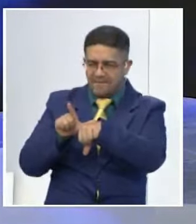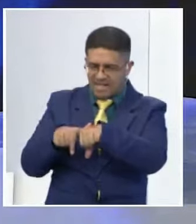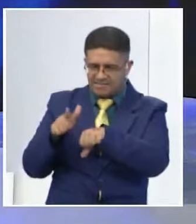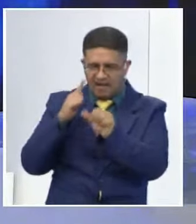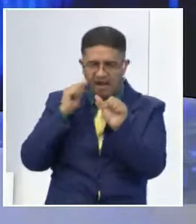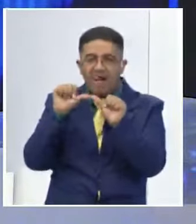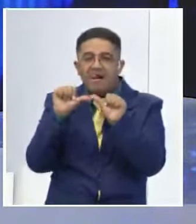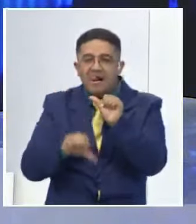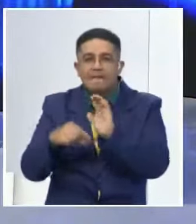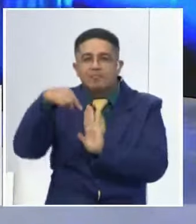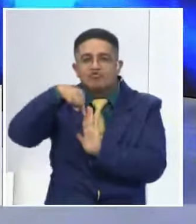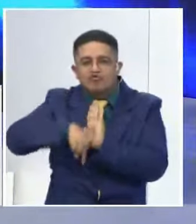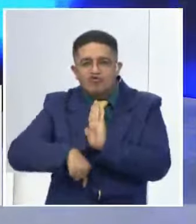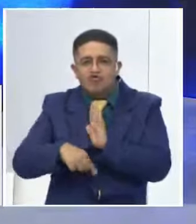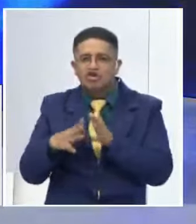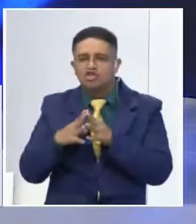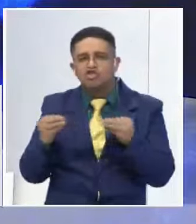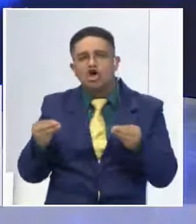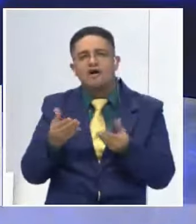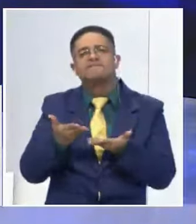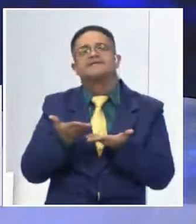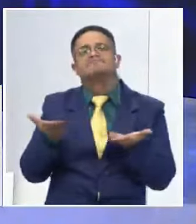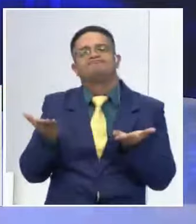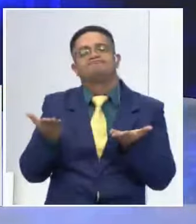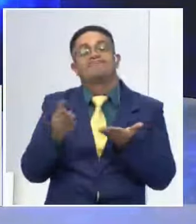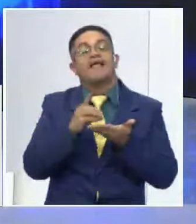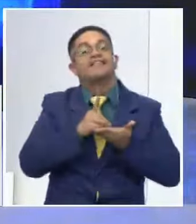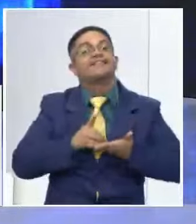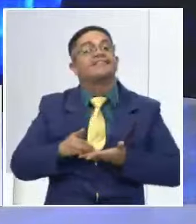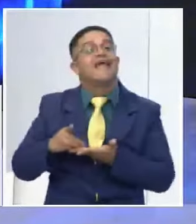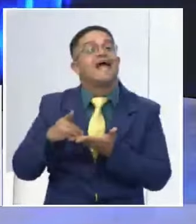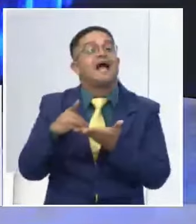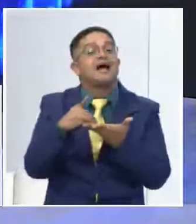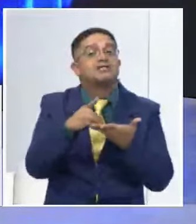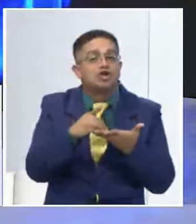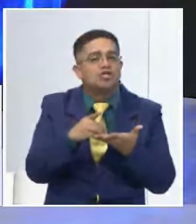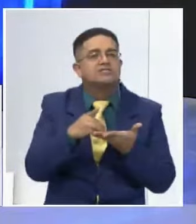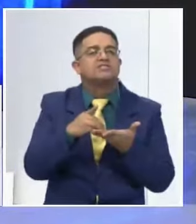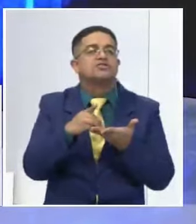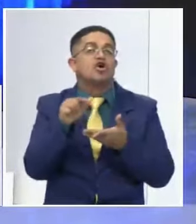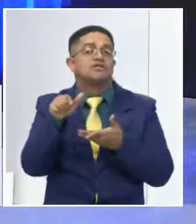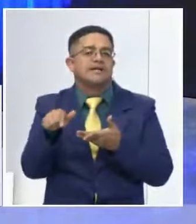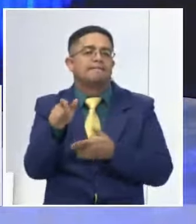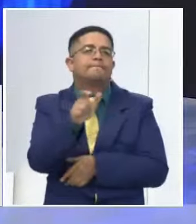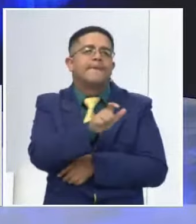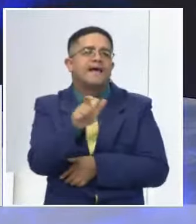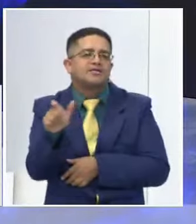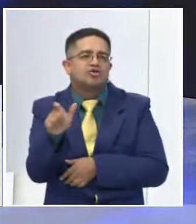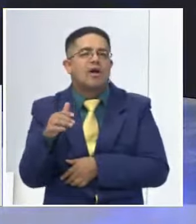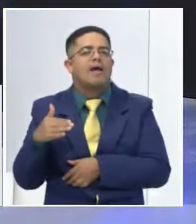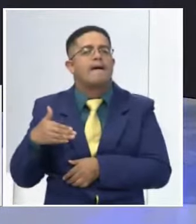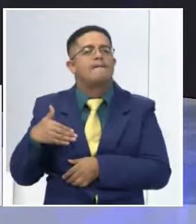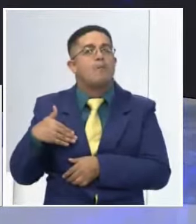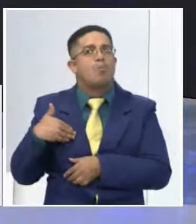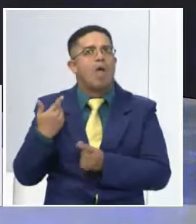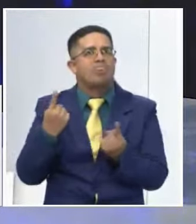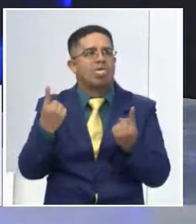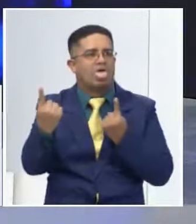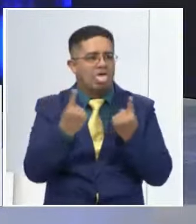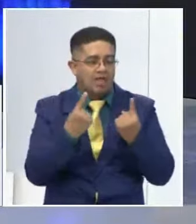mayor información, sobre todo en relación a todo lo que es el diagnóstico, el abordaje adecuado de estos pacientes que pueden llegar con esos cambios